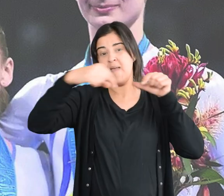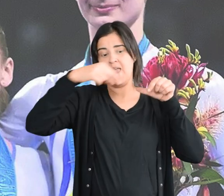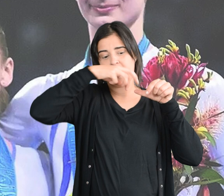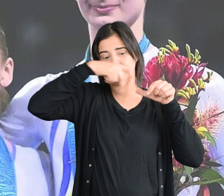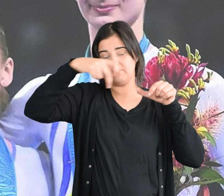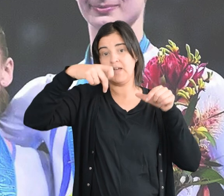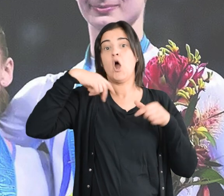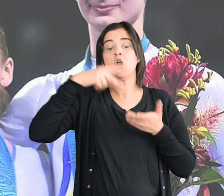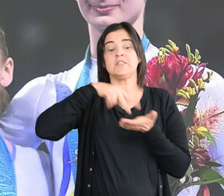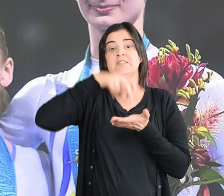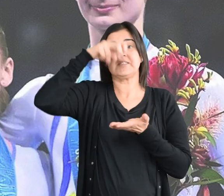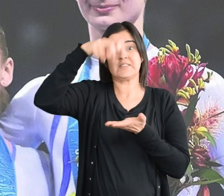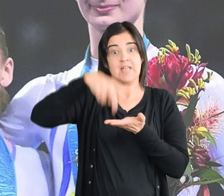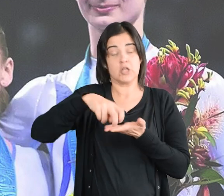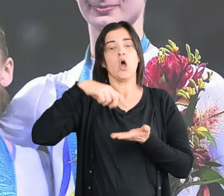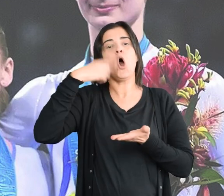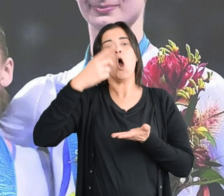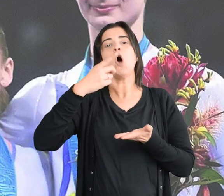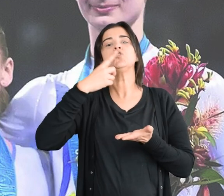salto y suelo